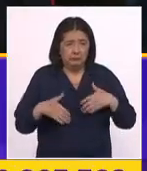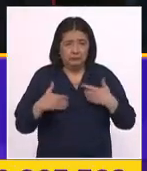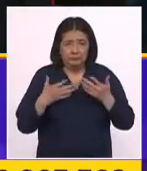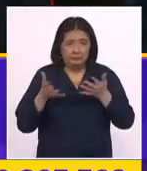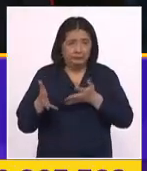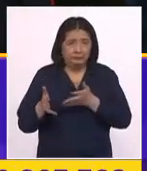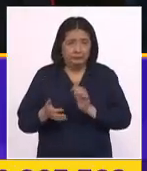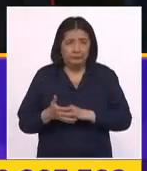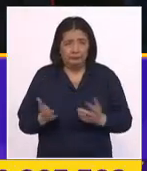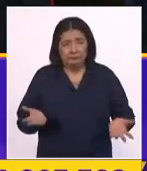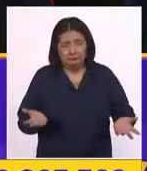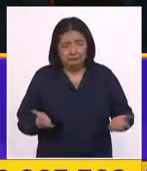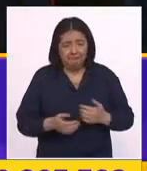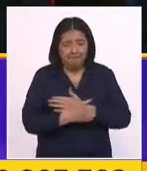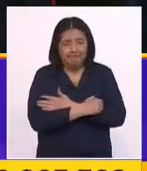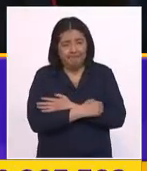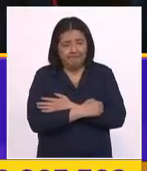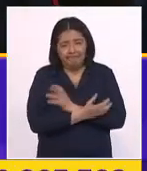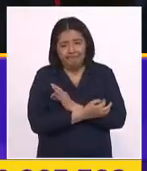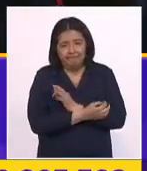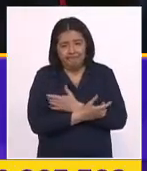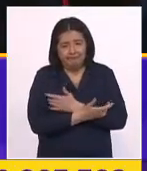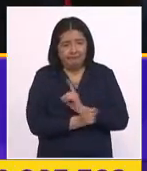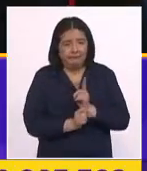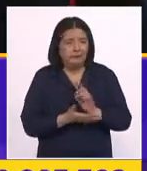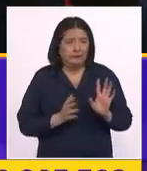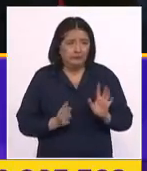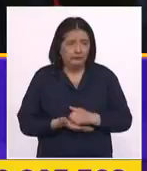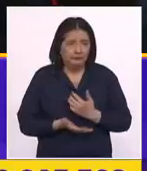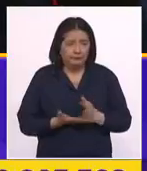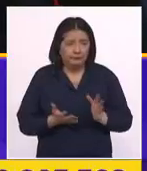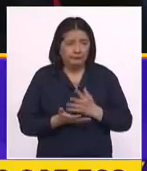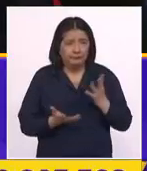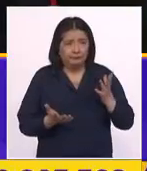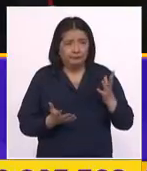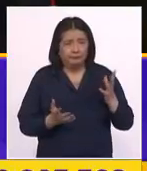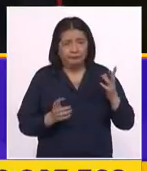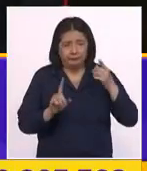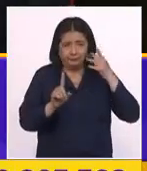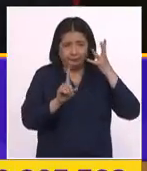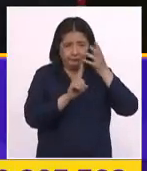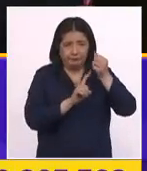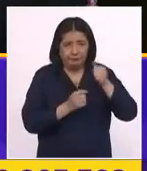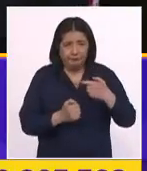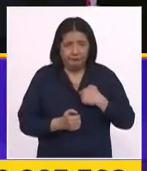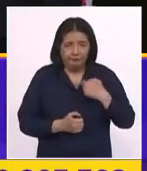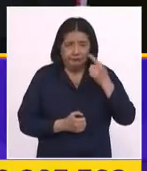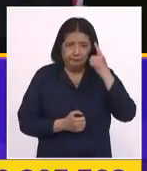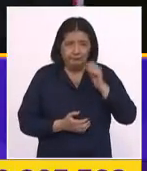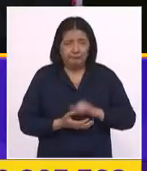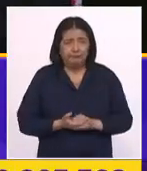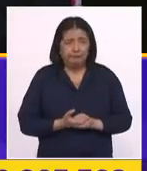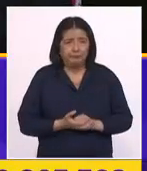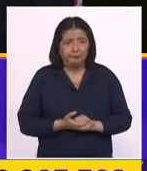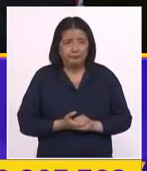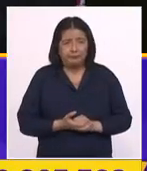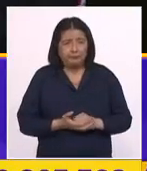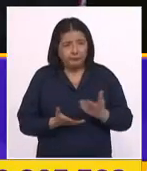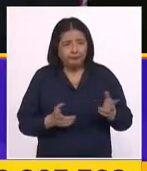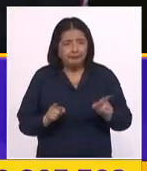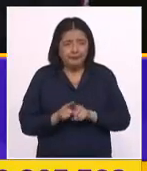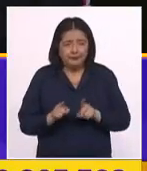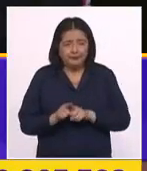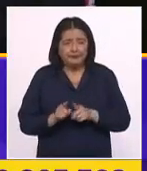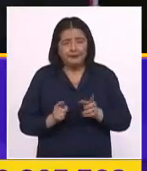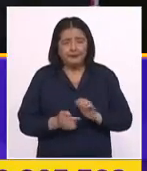pues, ¿no? De brazos cruzados y dejarlo así, porque si no, ya no voy a conseguir mis objetivos que tenía pensado. Y